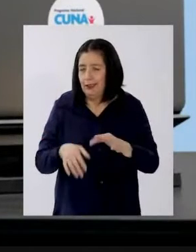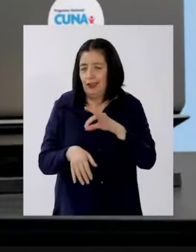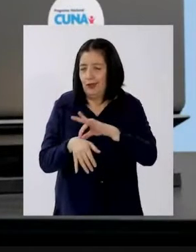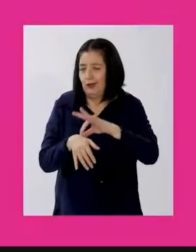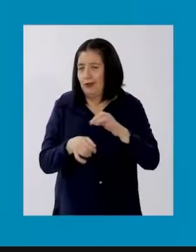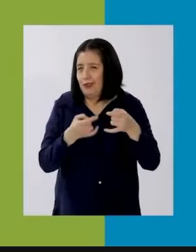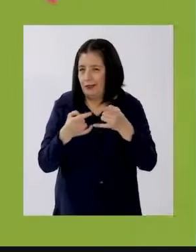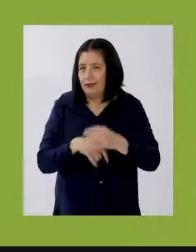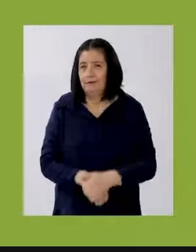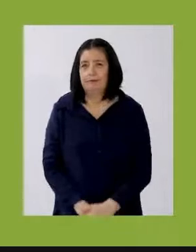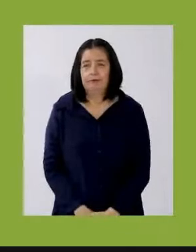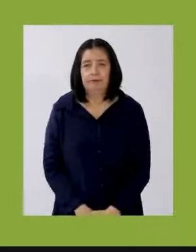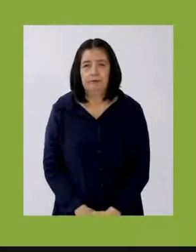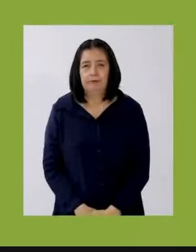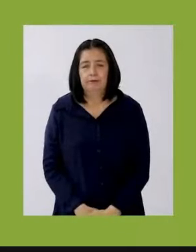Doctora Cuna.